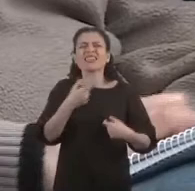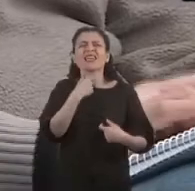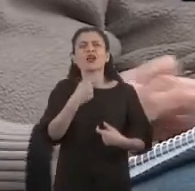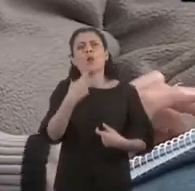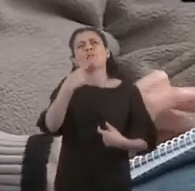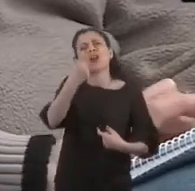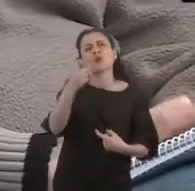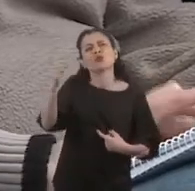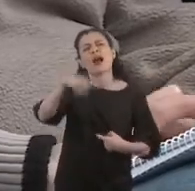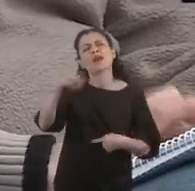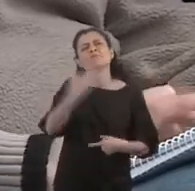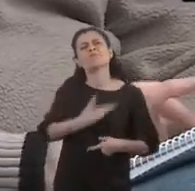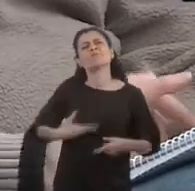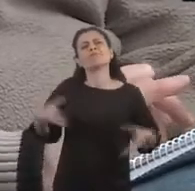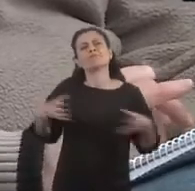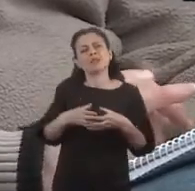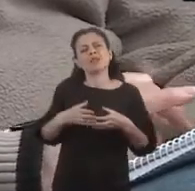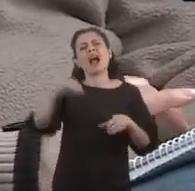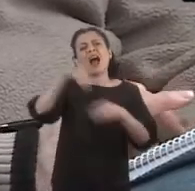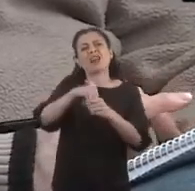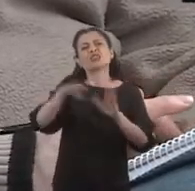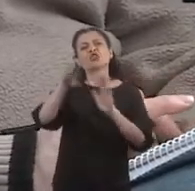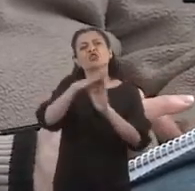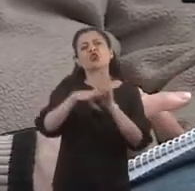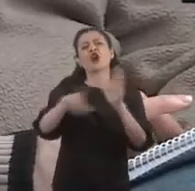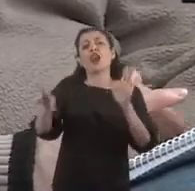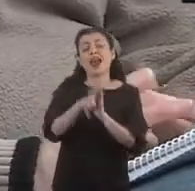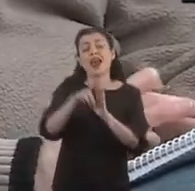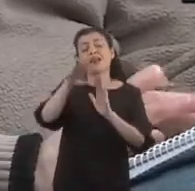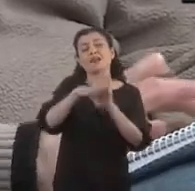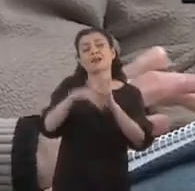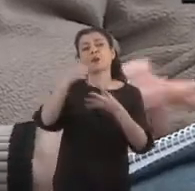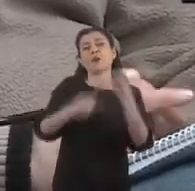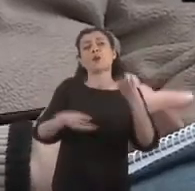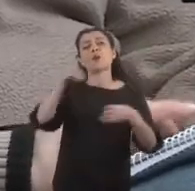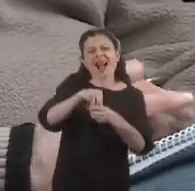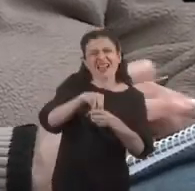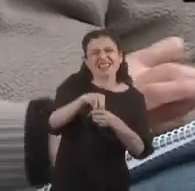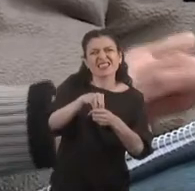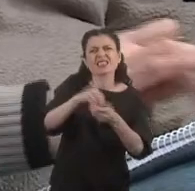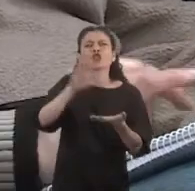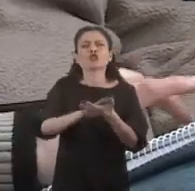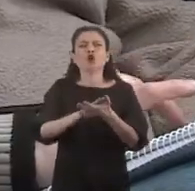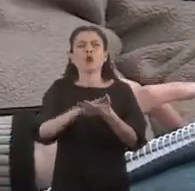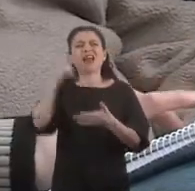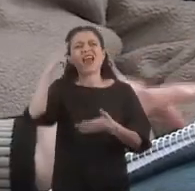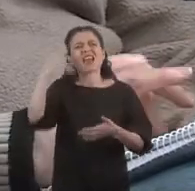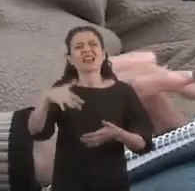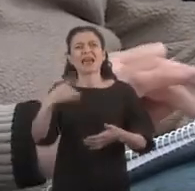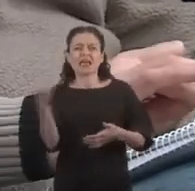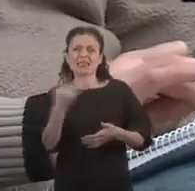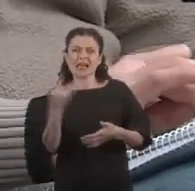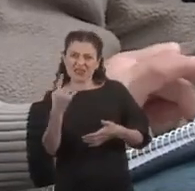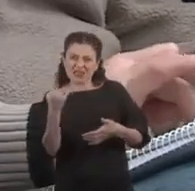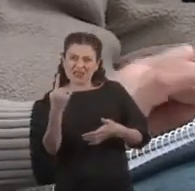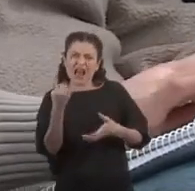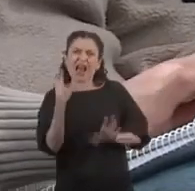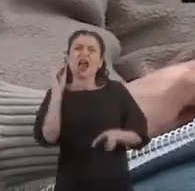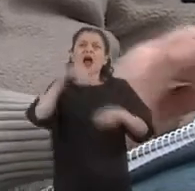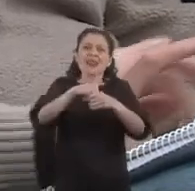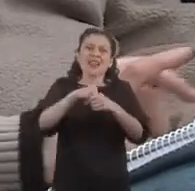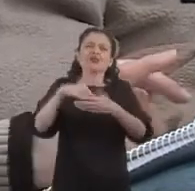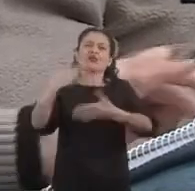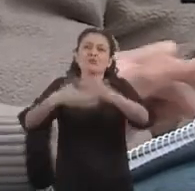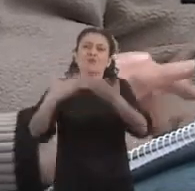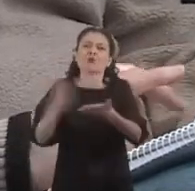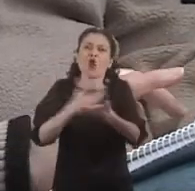objetivos principales de la nueva ley Bases en relación con la inteligencia artificial y cómo se espera que apuntale el desarrollo y la regulación